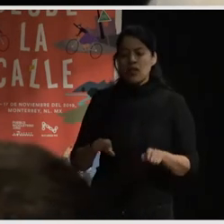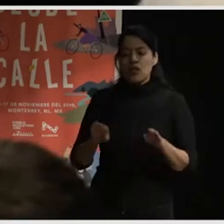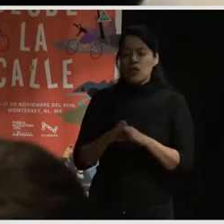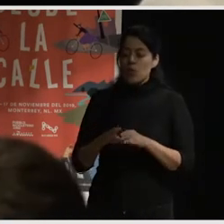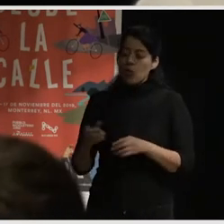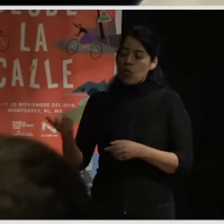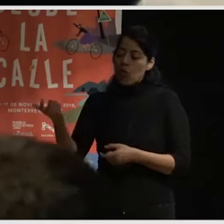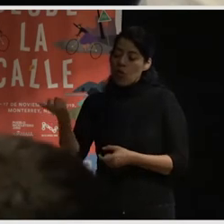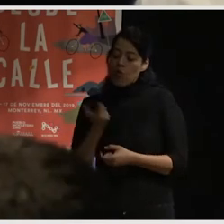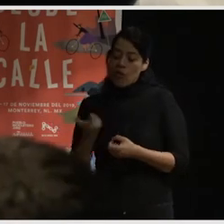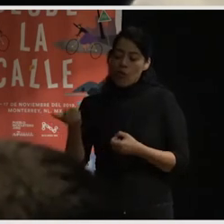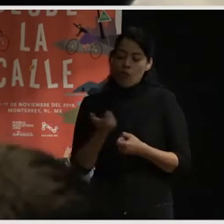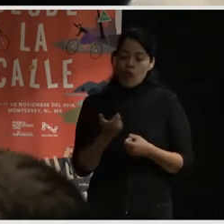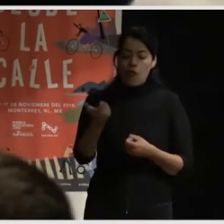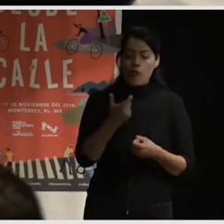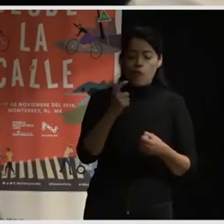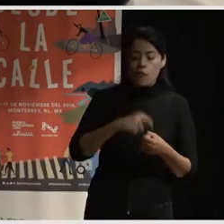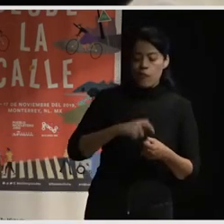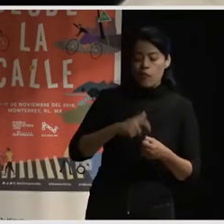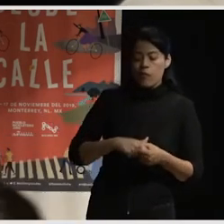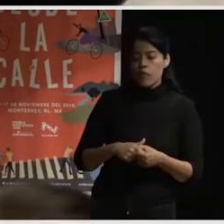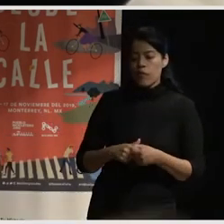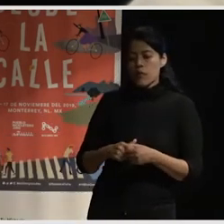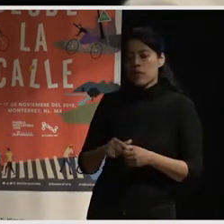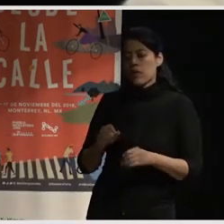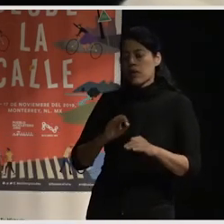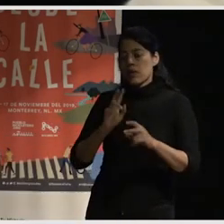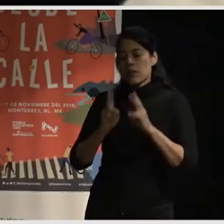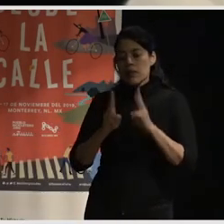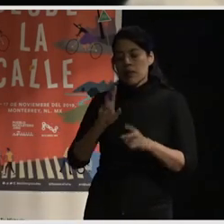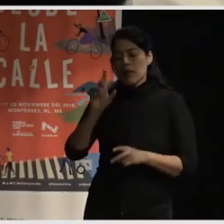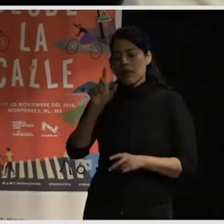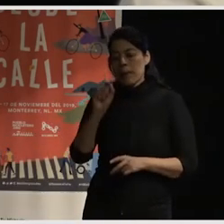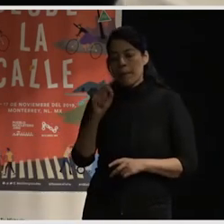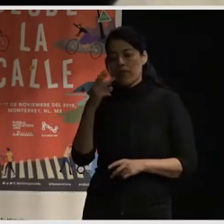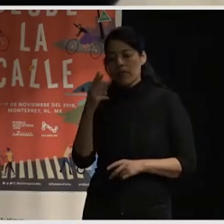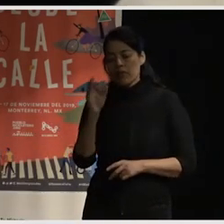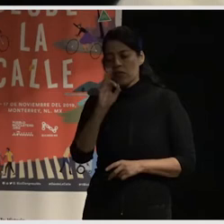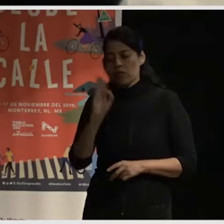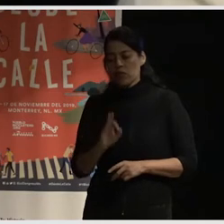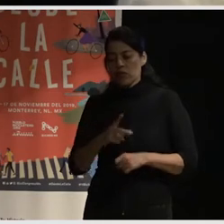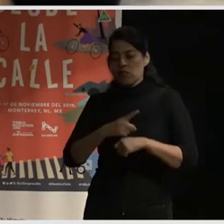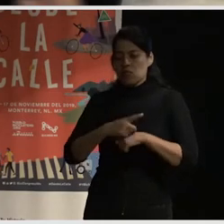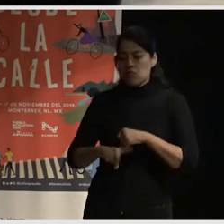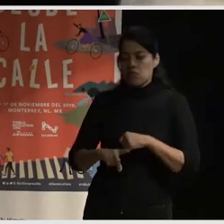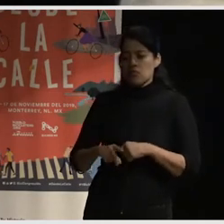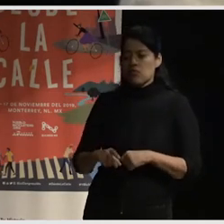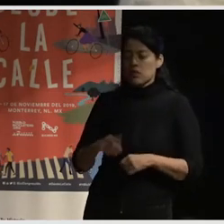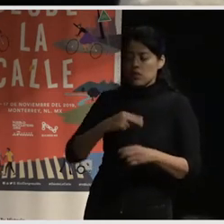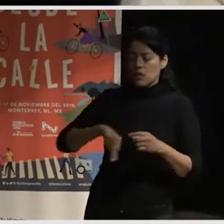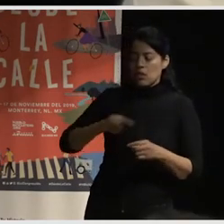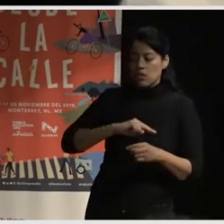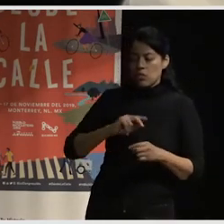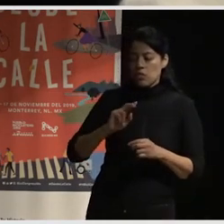inversión por ejemplo para hablar solamente del del 23 por ciento de lo que se contamina en nuestro